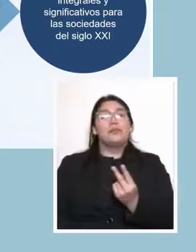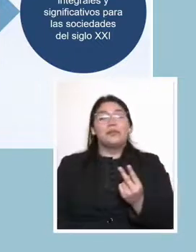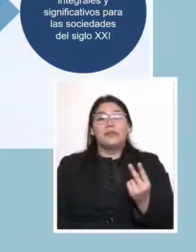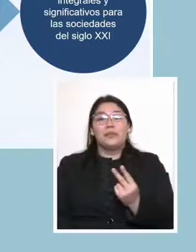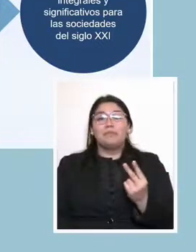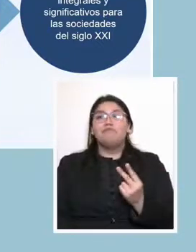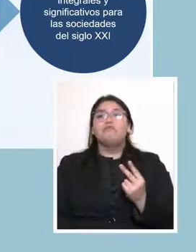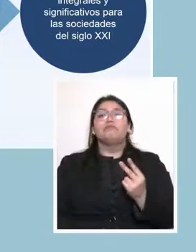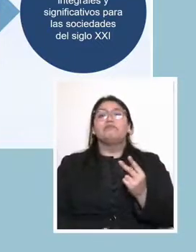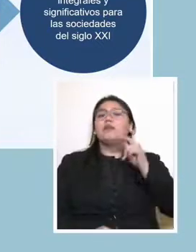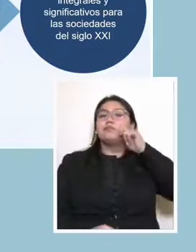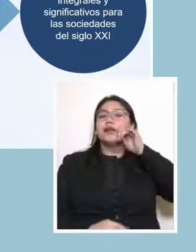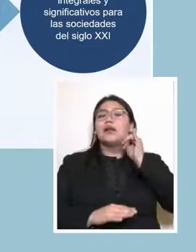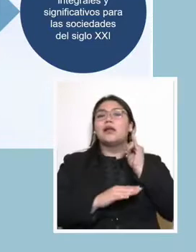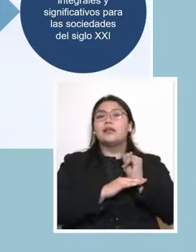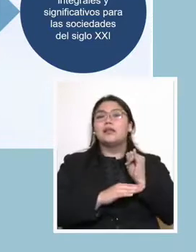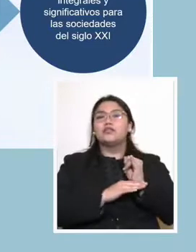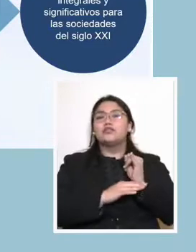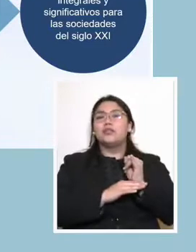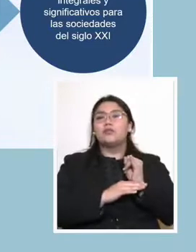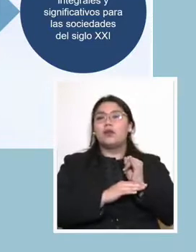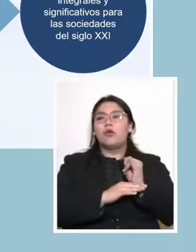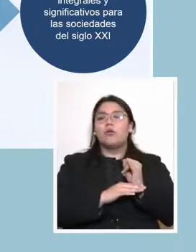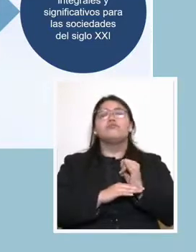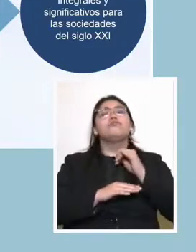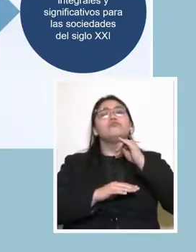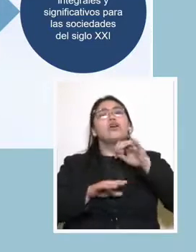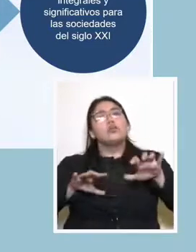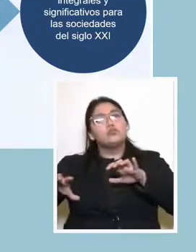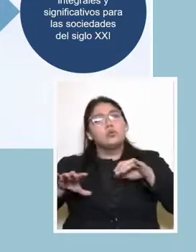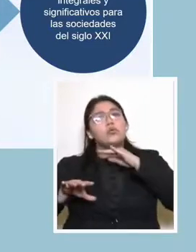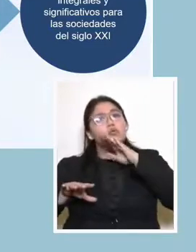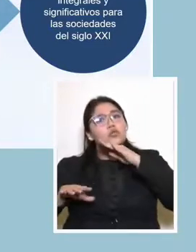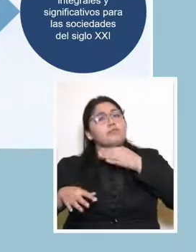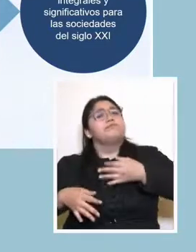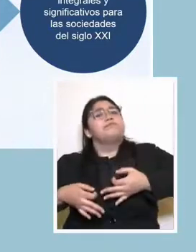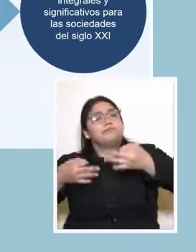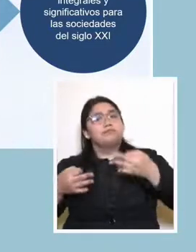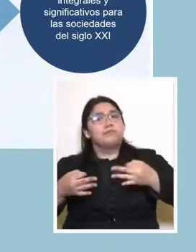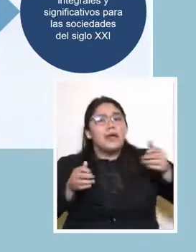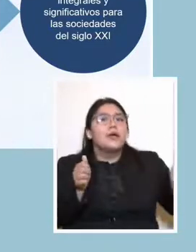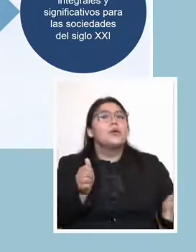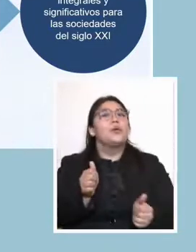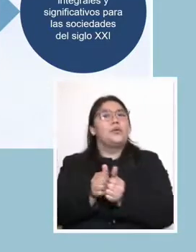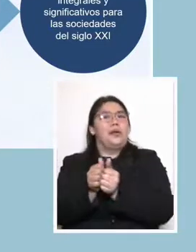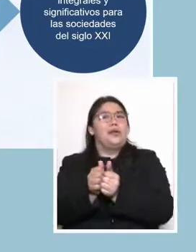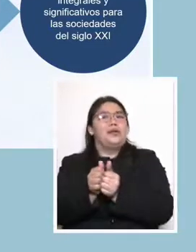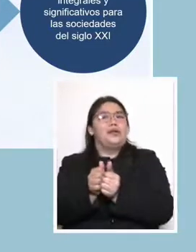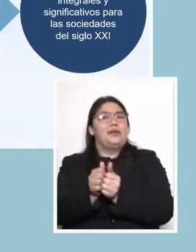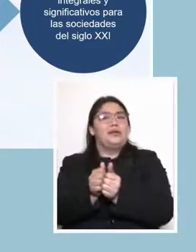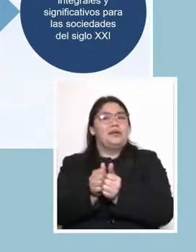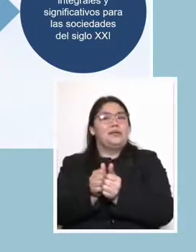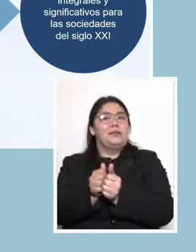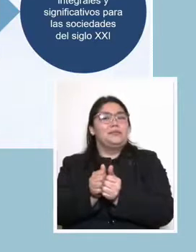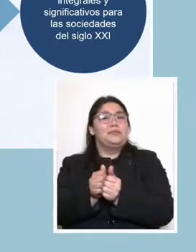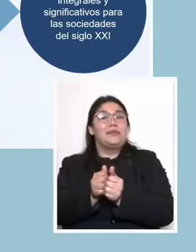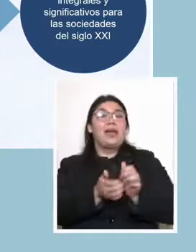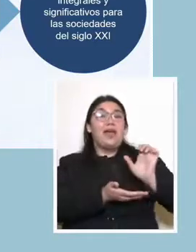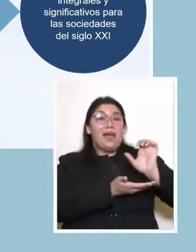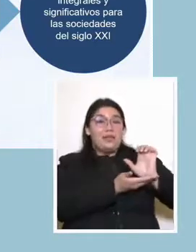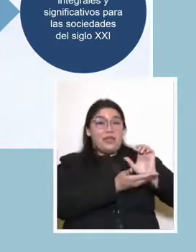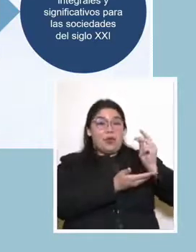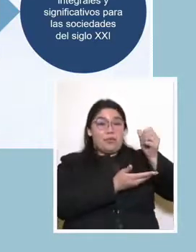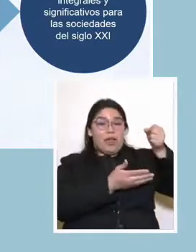que acompañen en el adecuado uso de los recursos para que efectivamente podamos ver esa inversión traducida, ¿no es